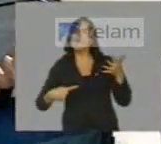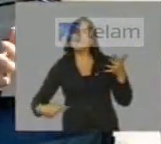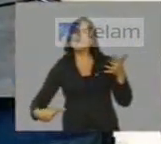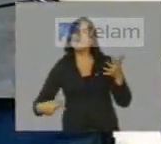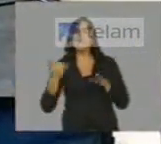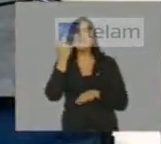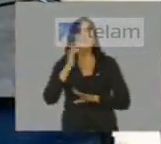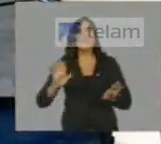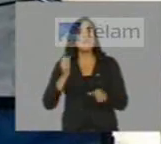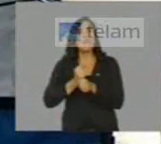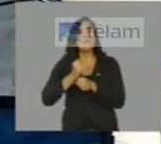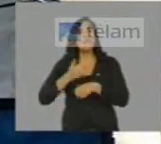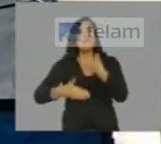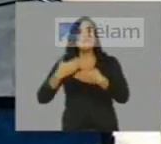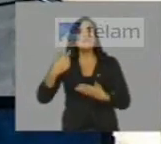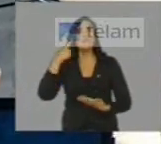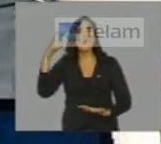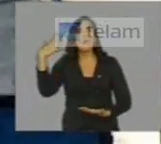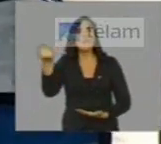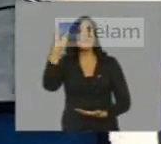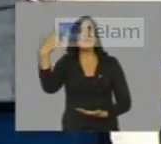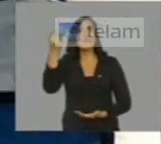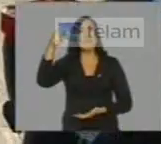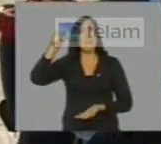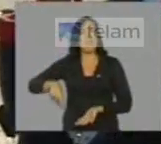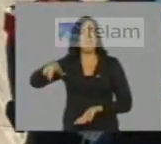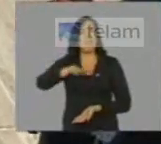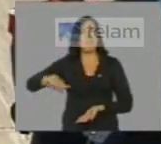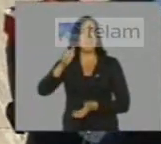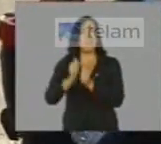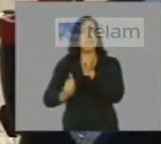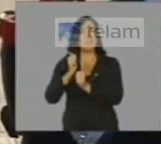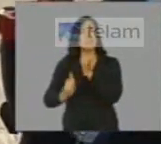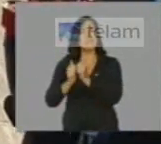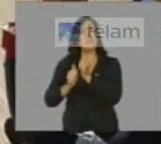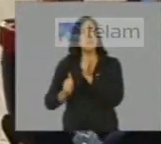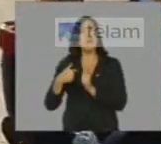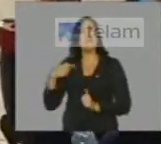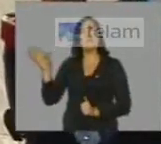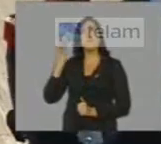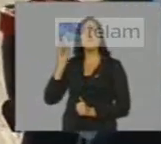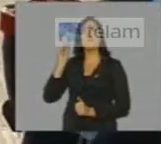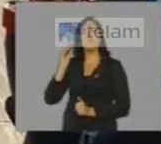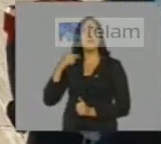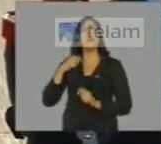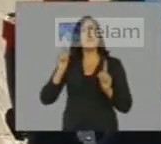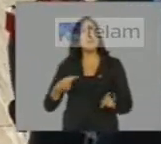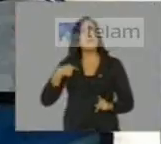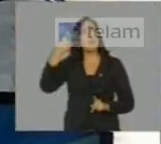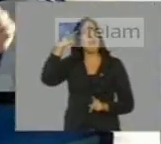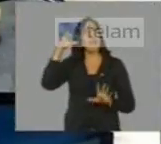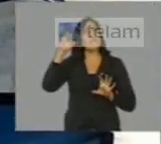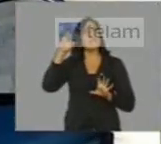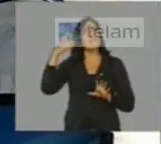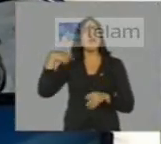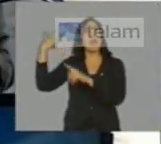todos los logros de la ciudad. Y recordaba también cuando venía en el helicóptero,